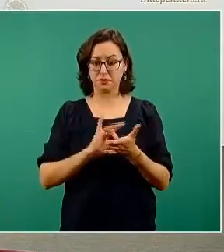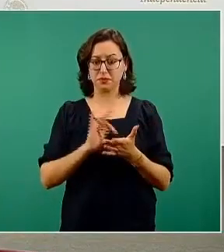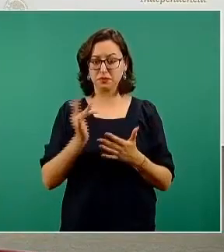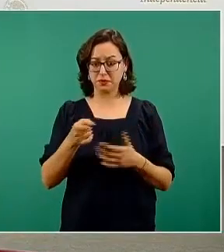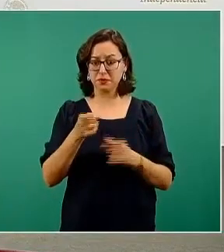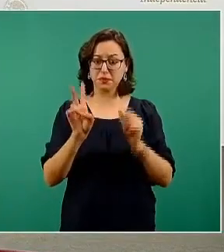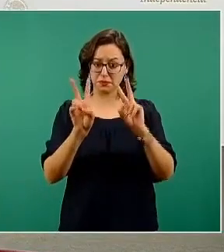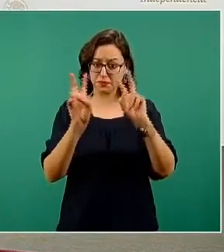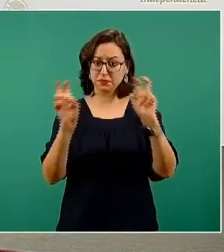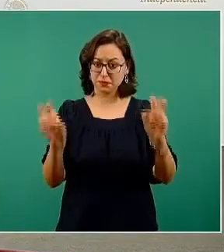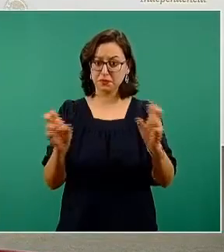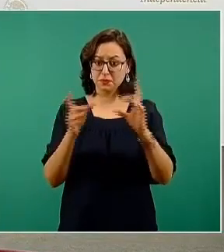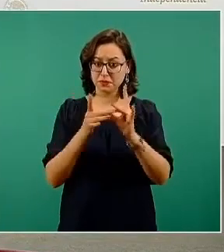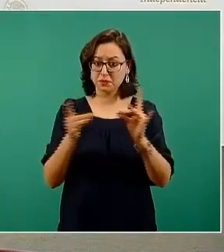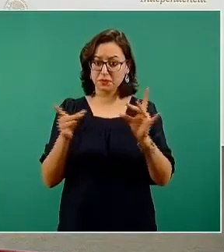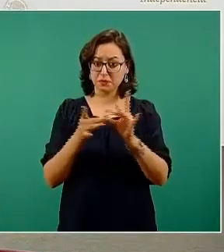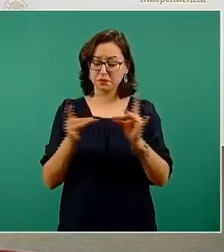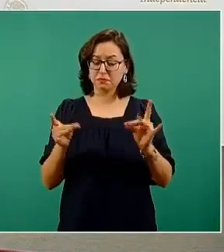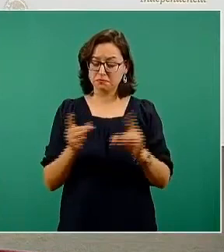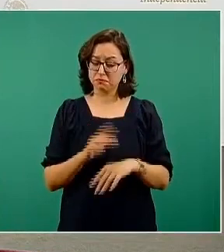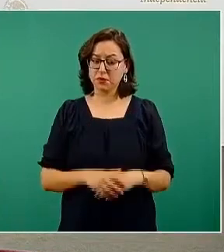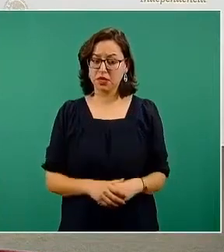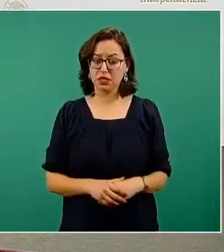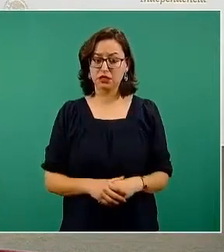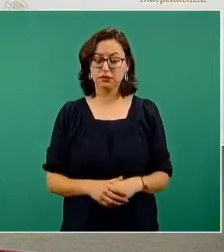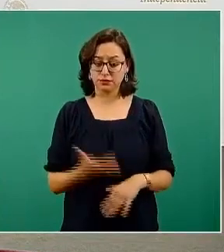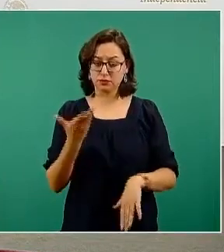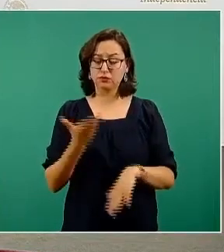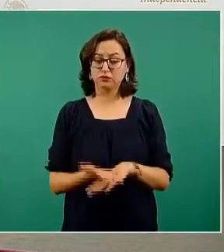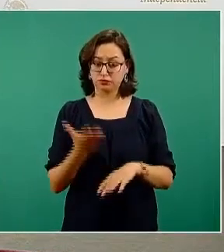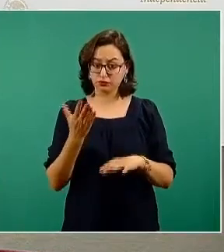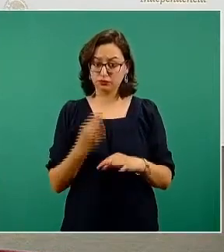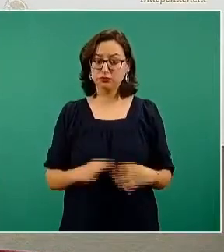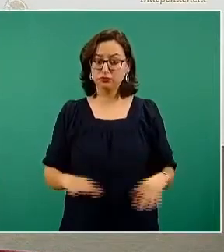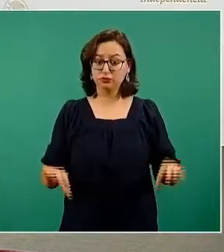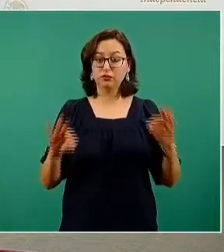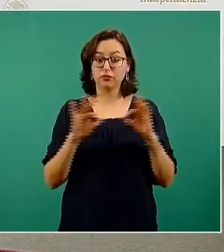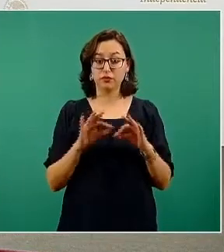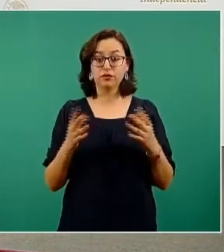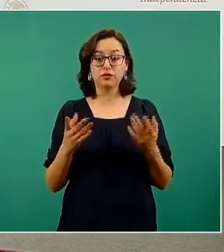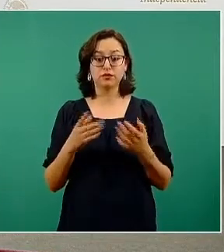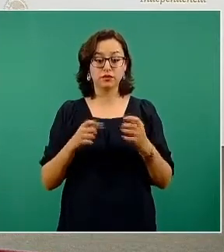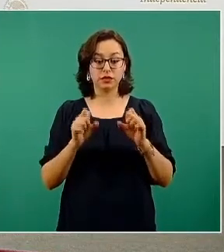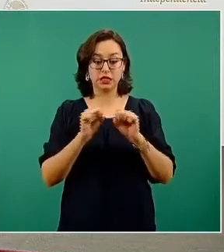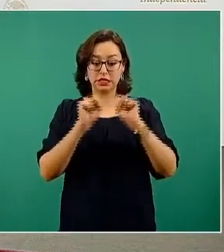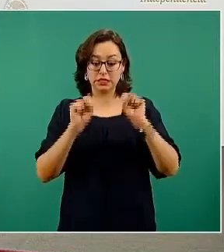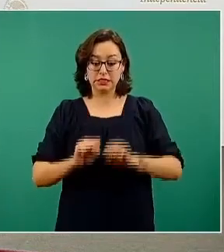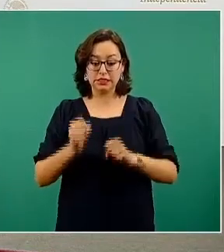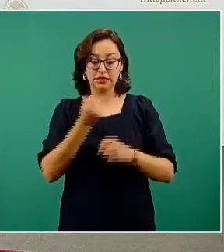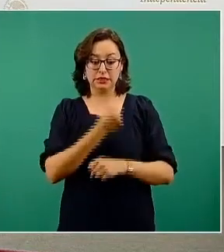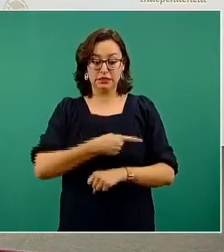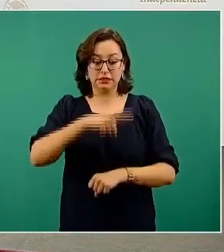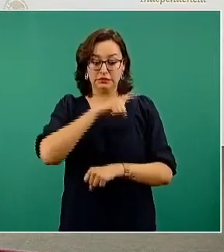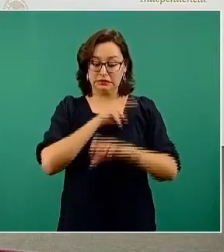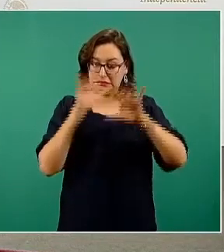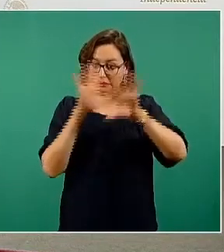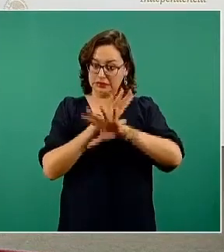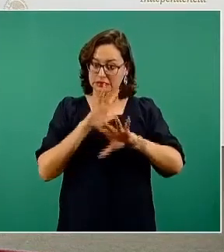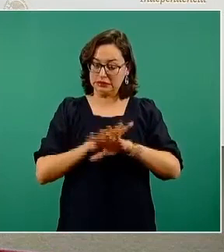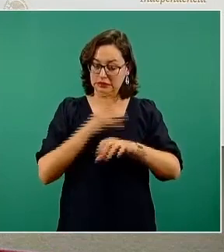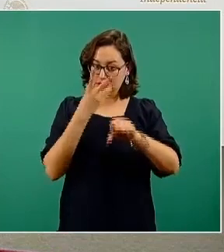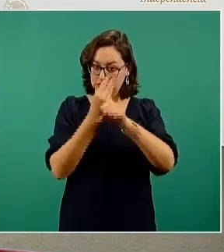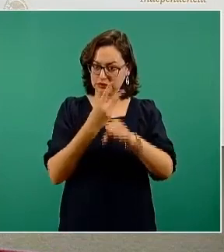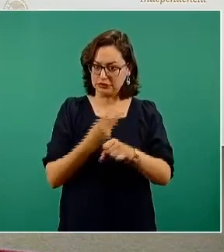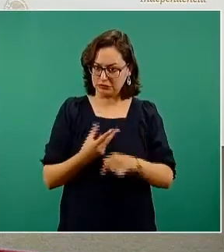crucial para toda la transformación que estamos haciendo en el sector salud, para